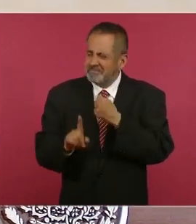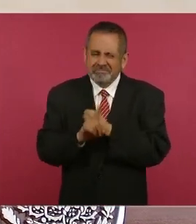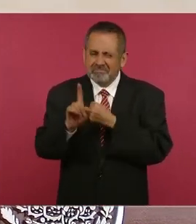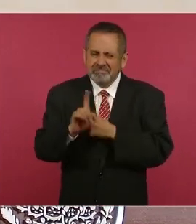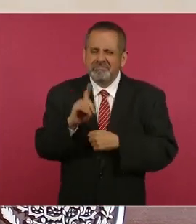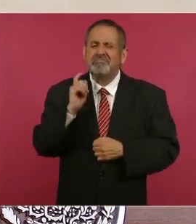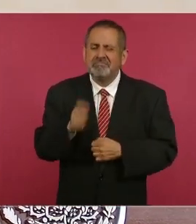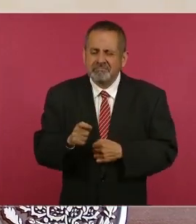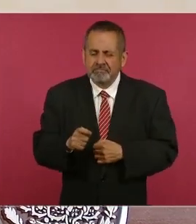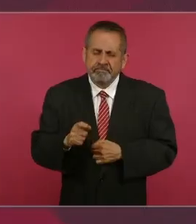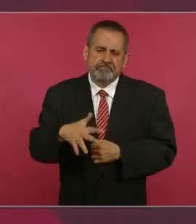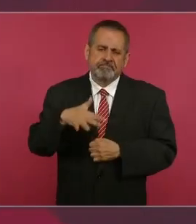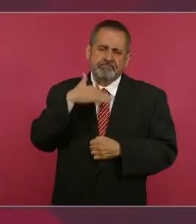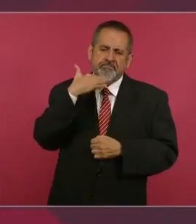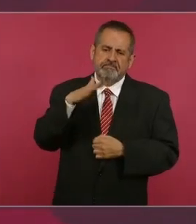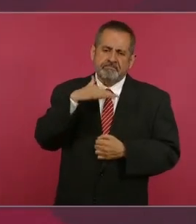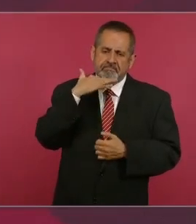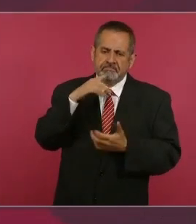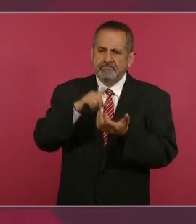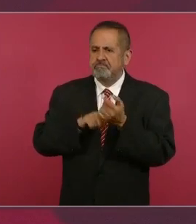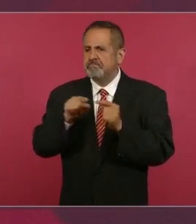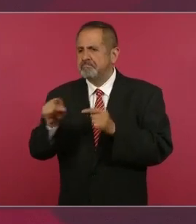era la corrupción.